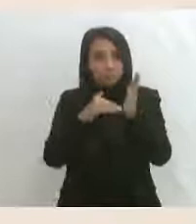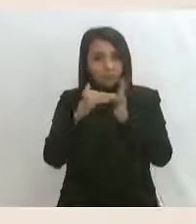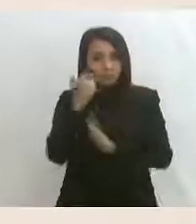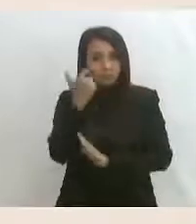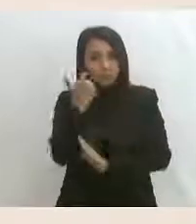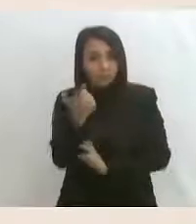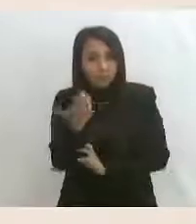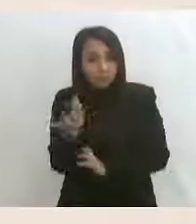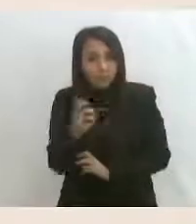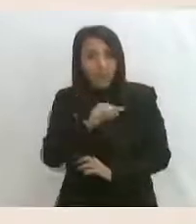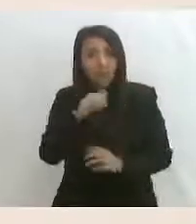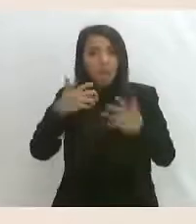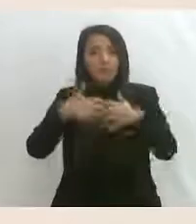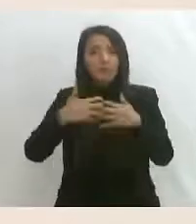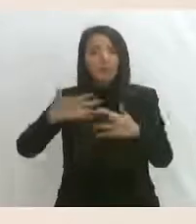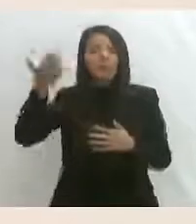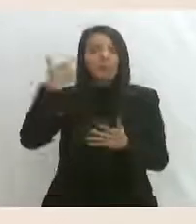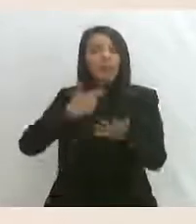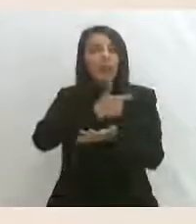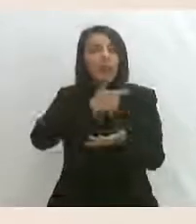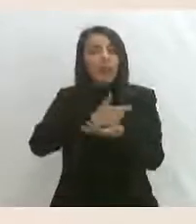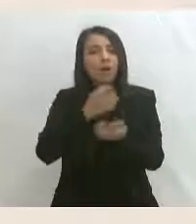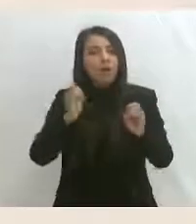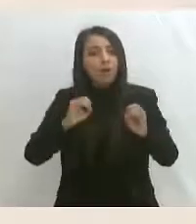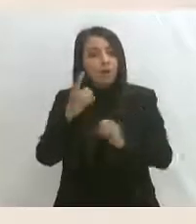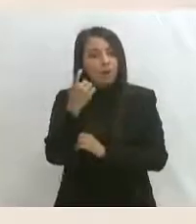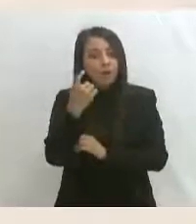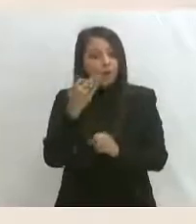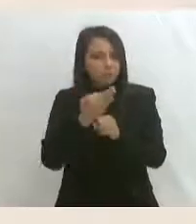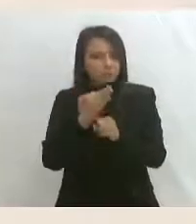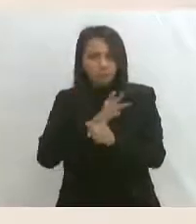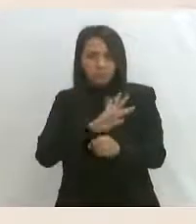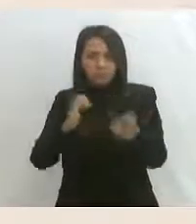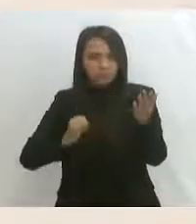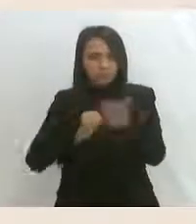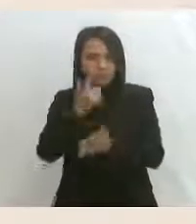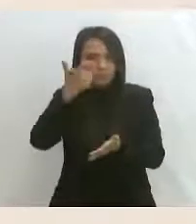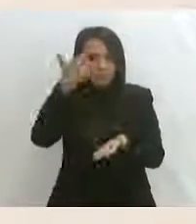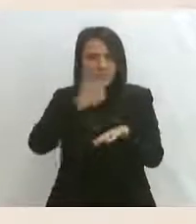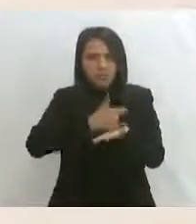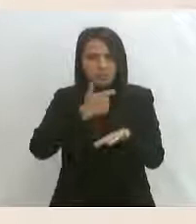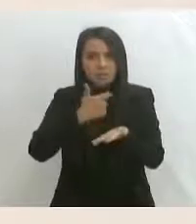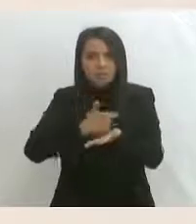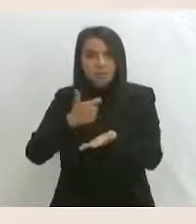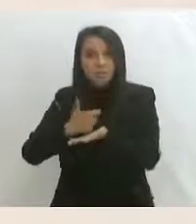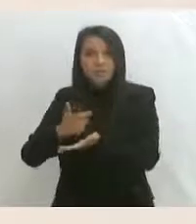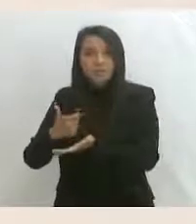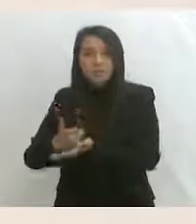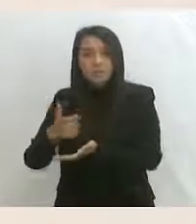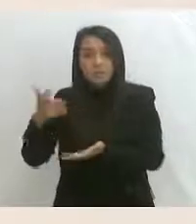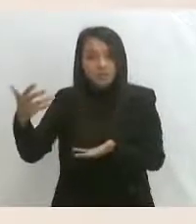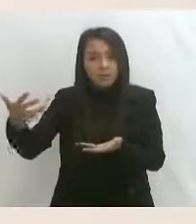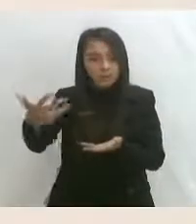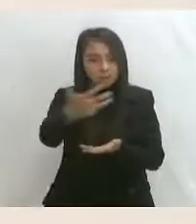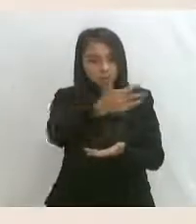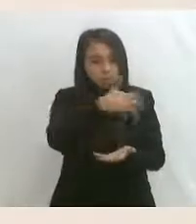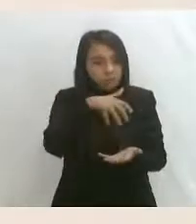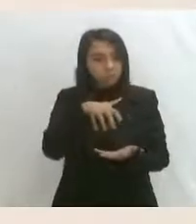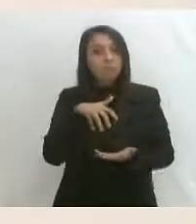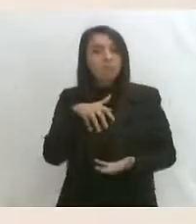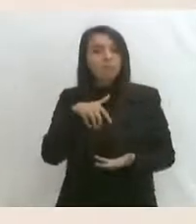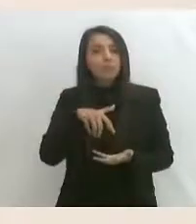de empresas que no pagaban el agua, pero al mismo tiempo ya se le entregó un poco